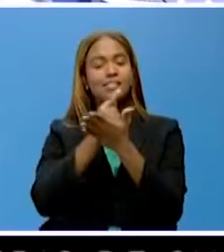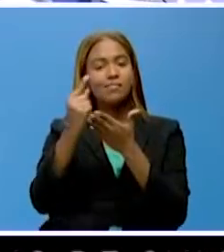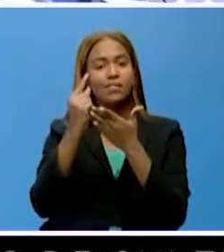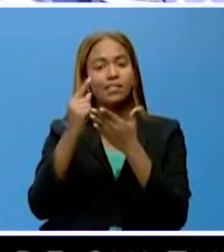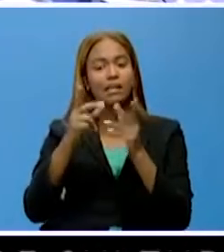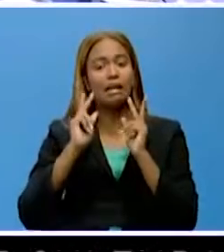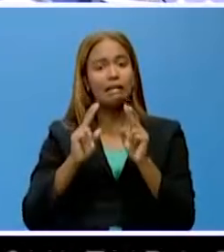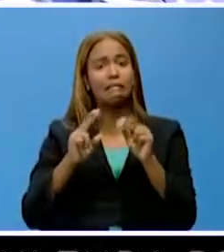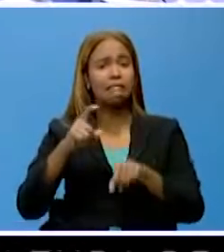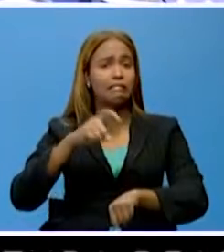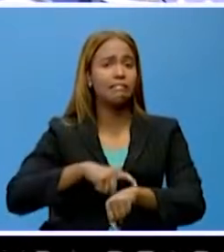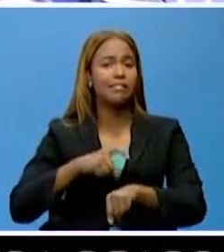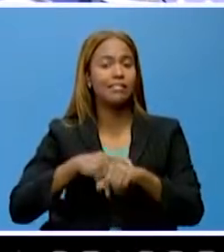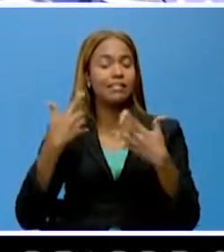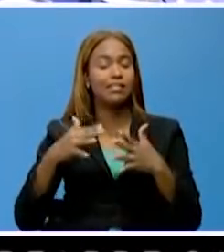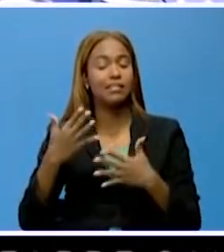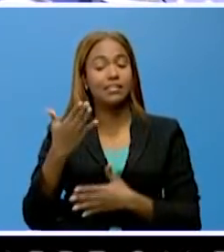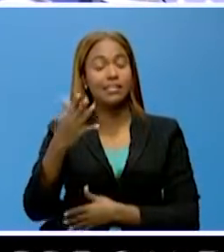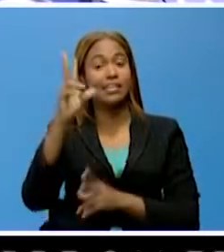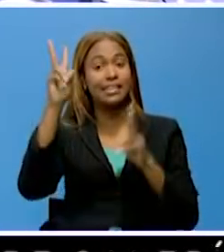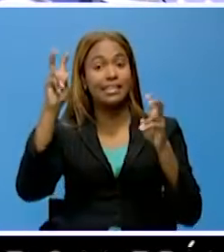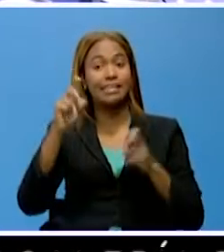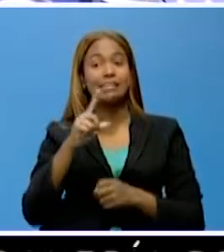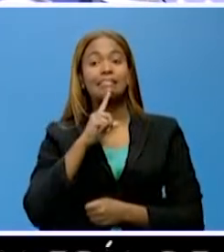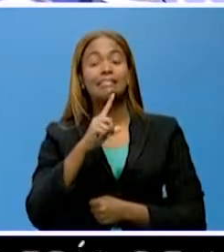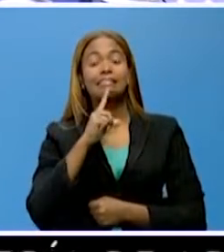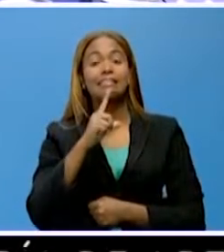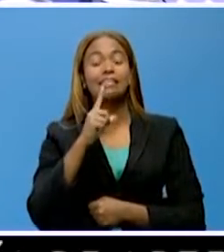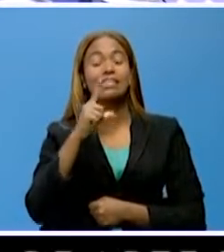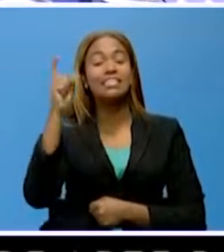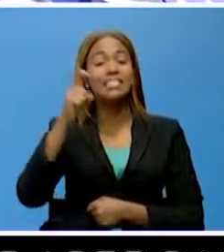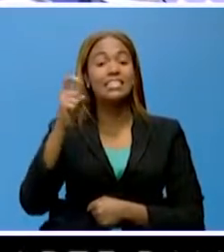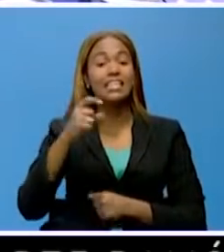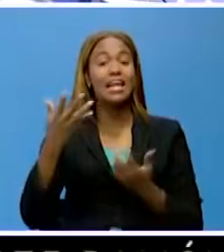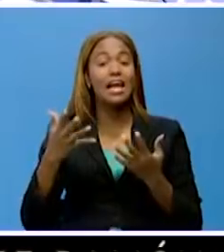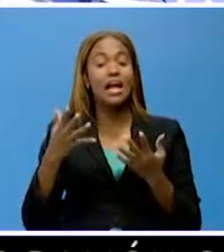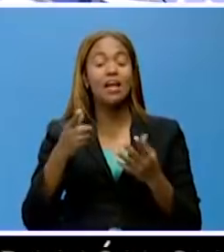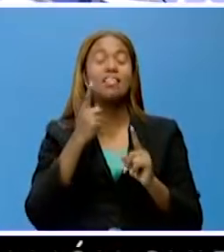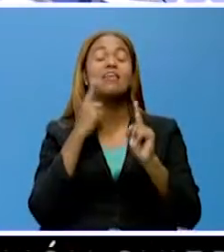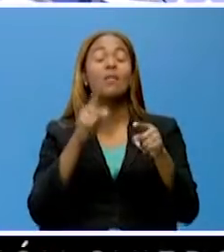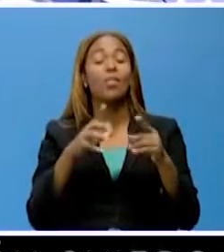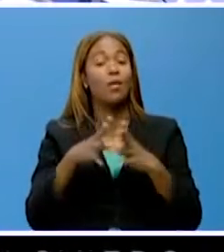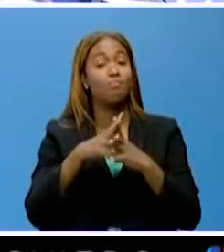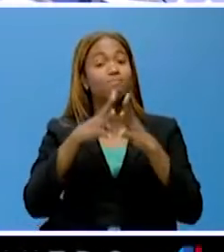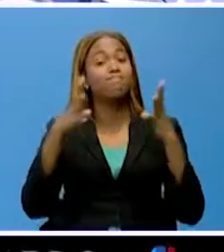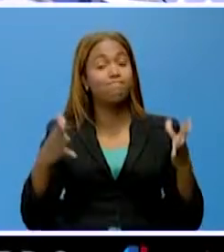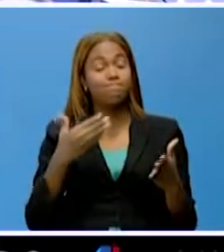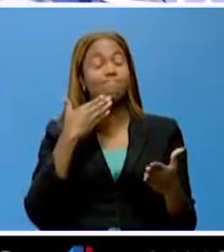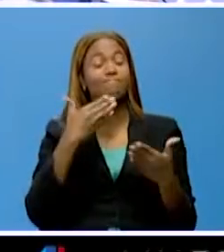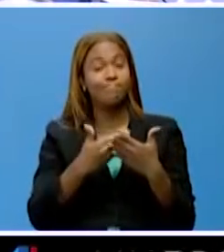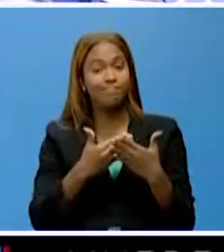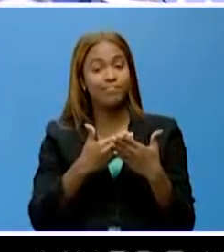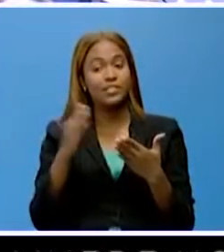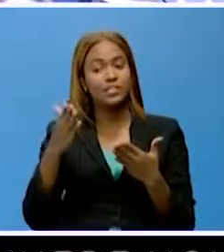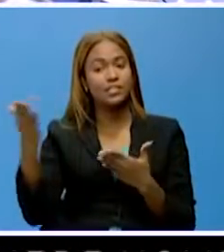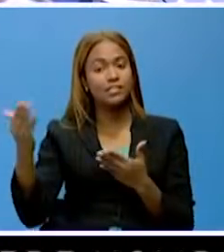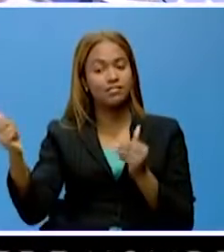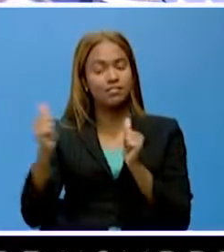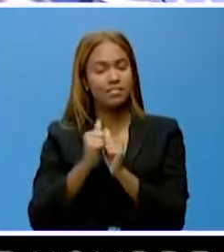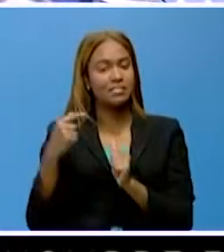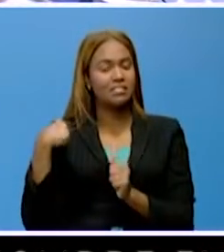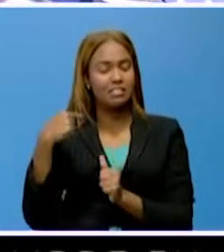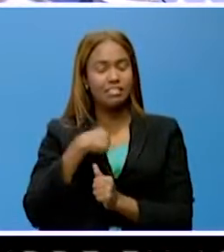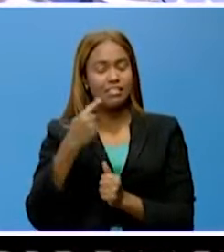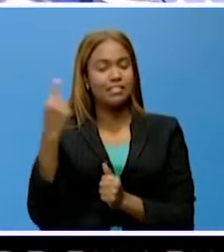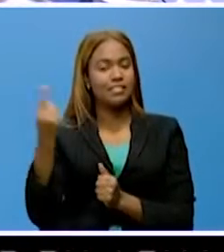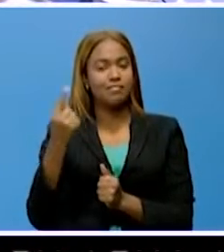así de rápido el tiempo y estos temas, la verdad que necesitan una respuesta bastante técnica y ella nos, con